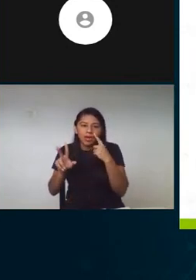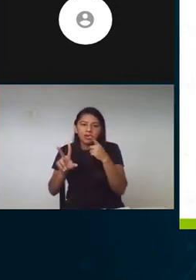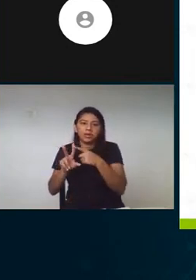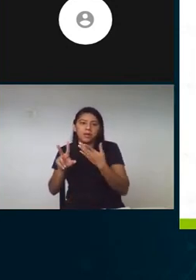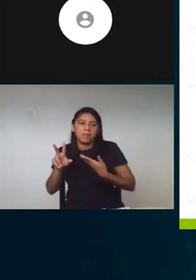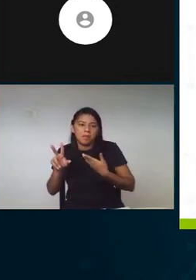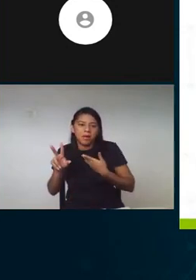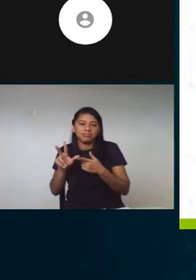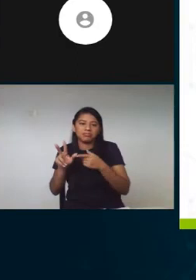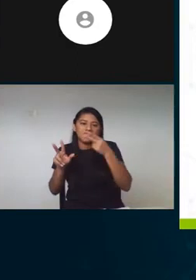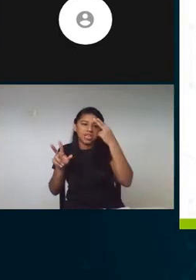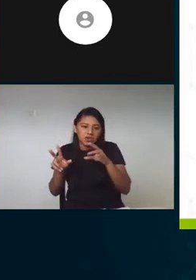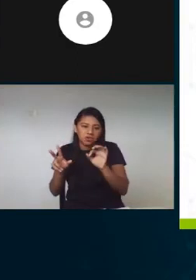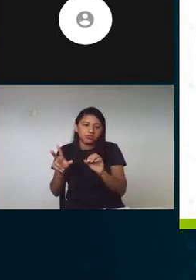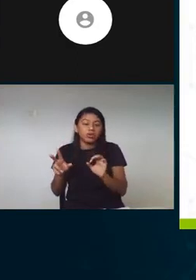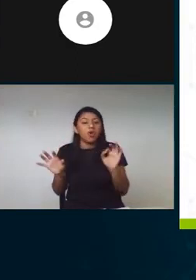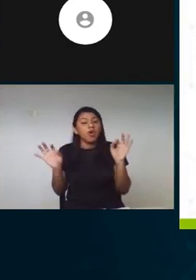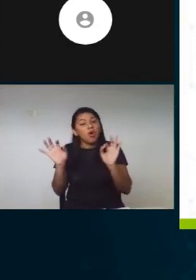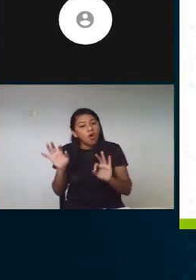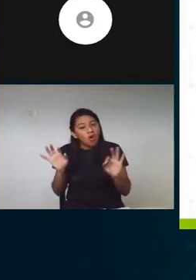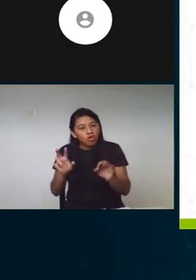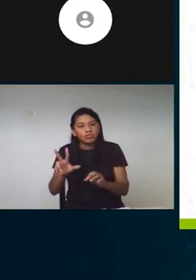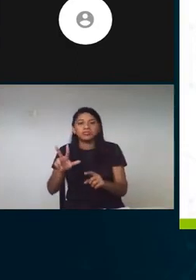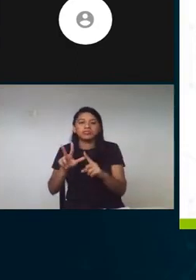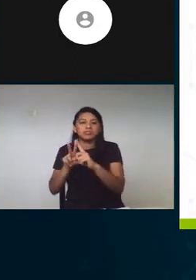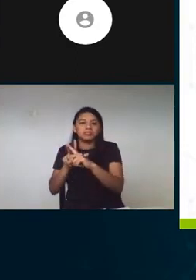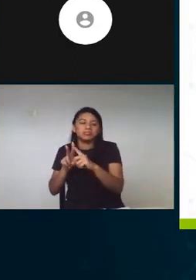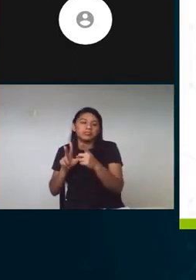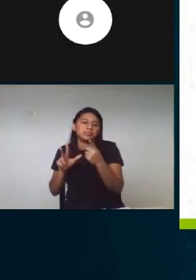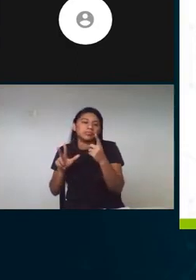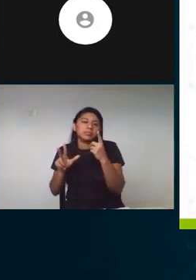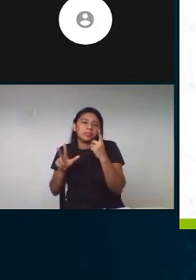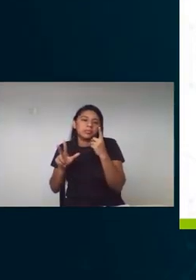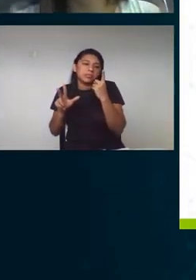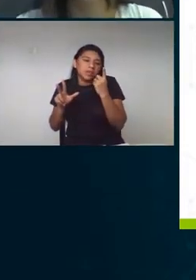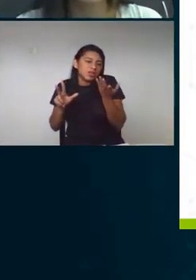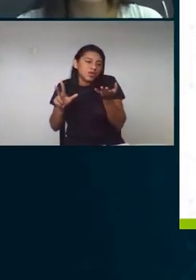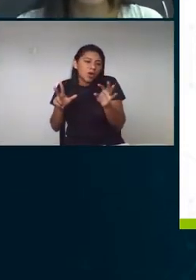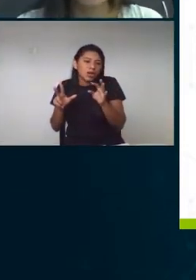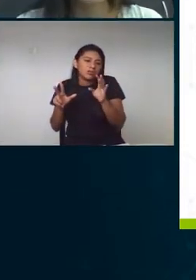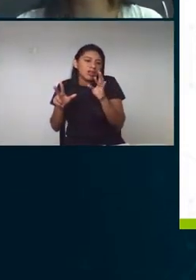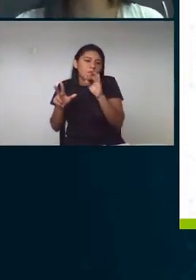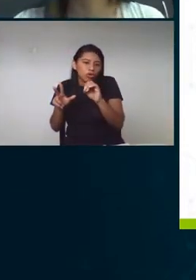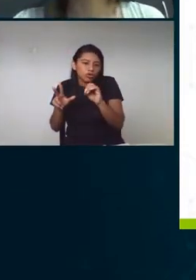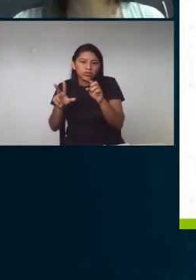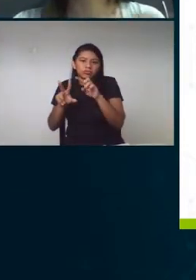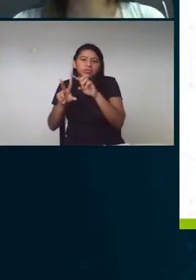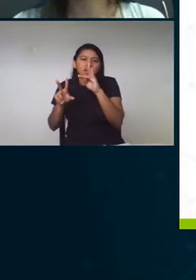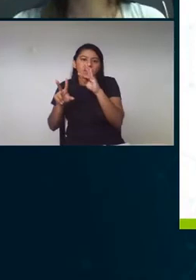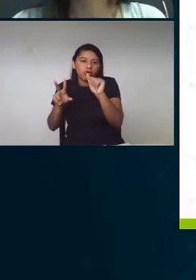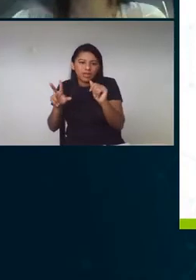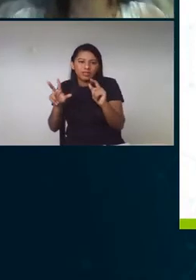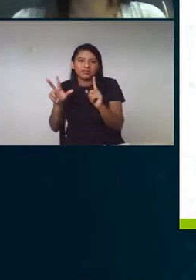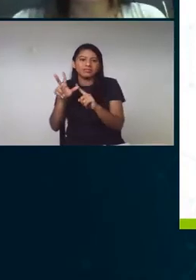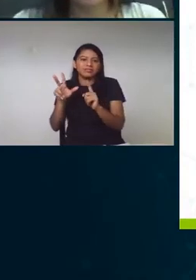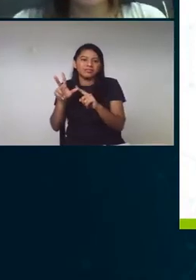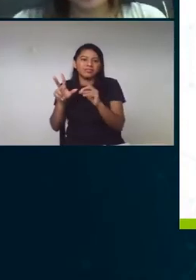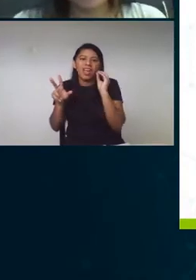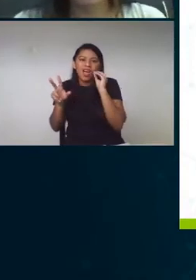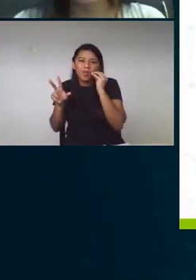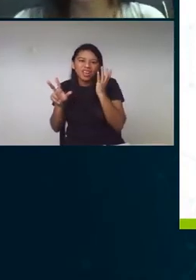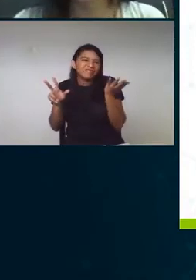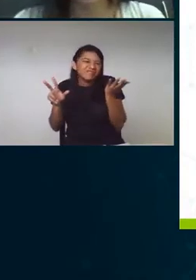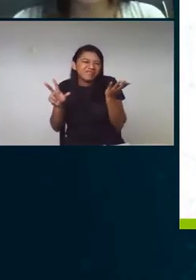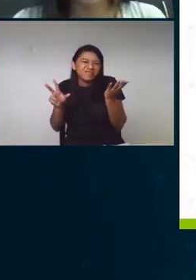8, 10, hasta a veces 15 integrantes, sino que ya las vemos más pequeñas, ¿cierto? Ya no son tan numerosas, lo que a su vez pues también